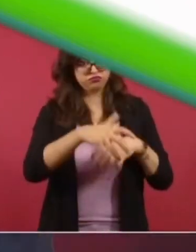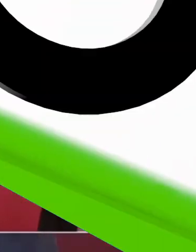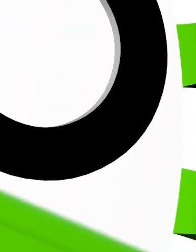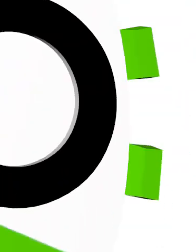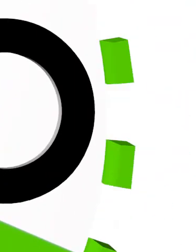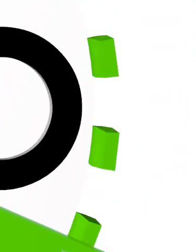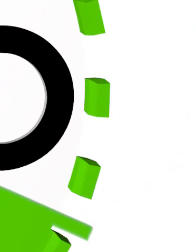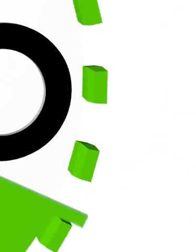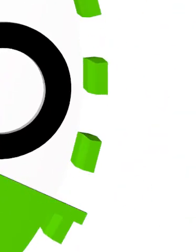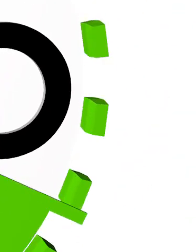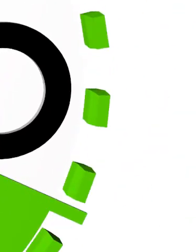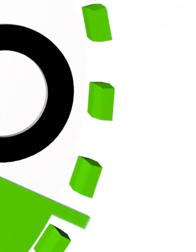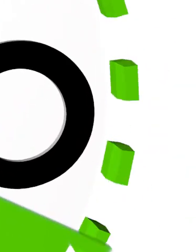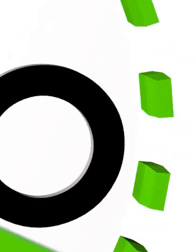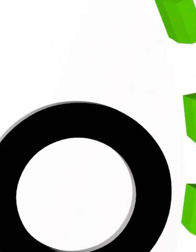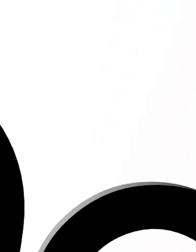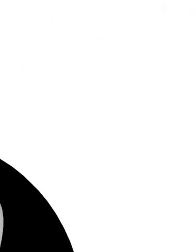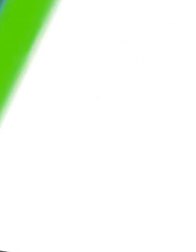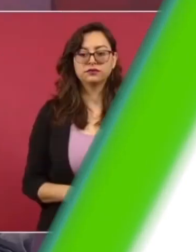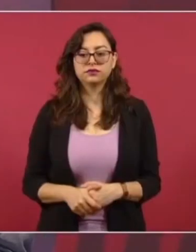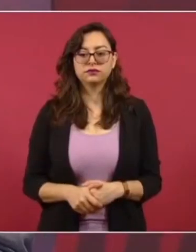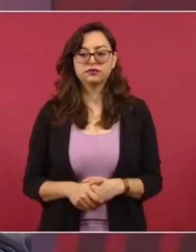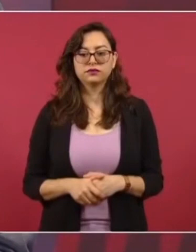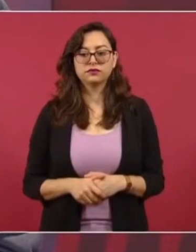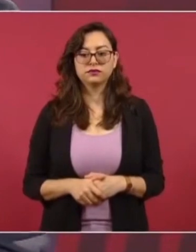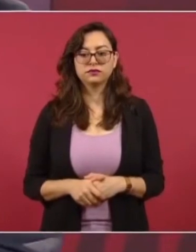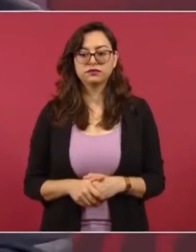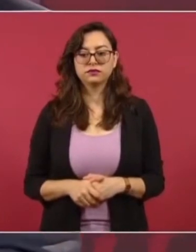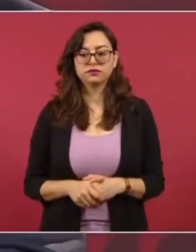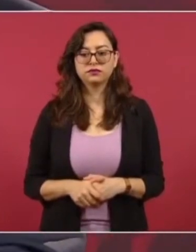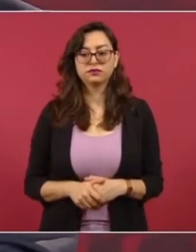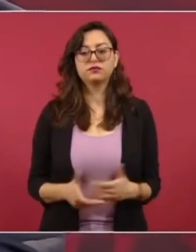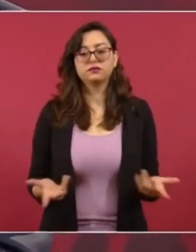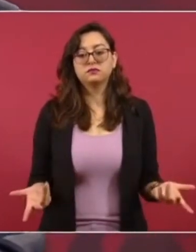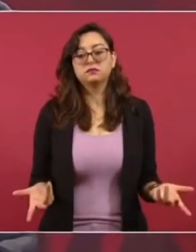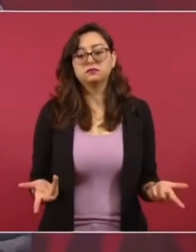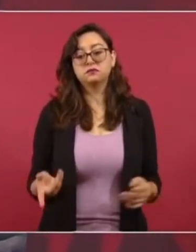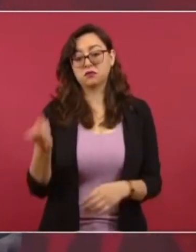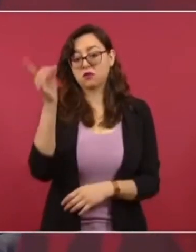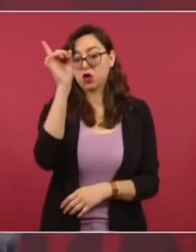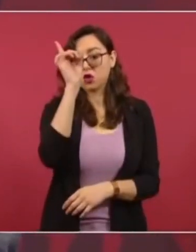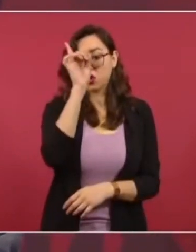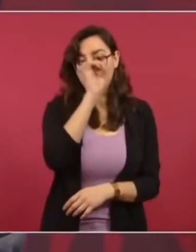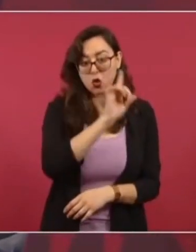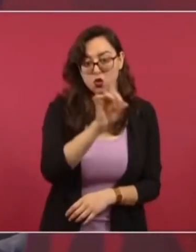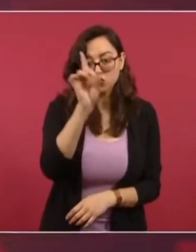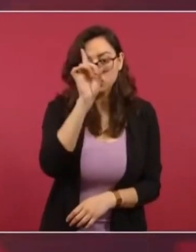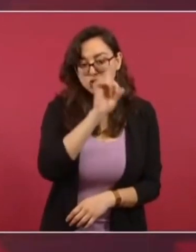derecho de manifestación. Con la información de la redacción, para 90 grados, Sergio Reynel.